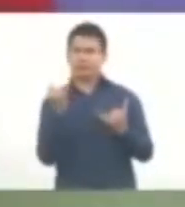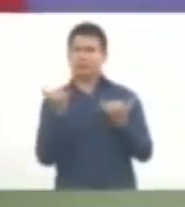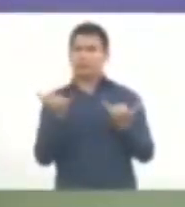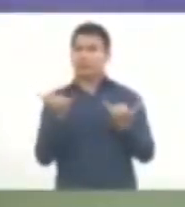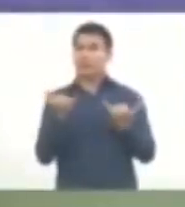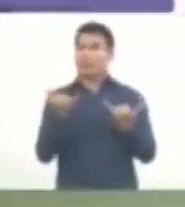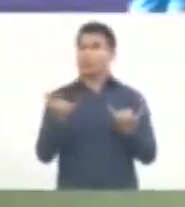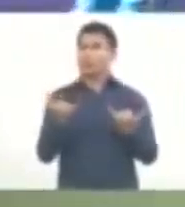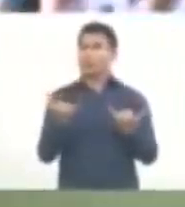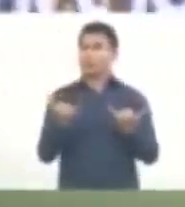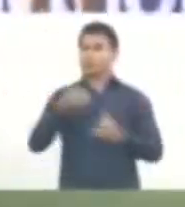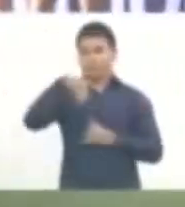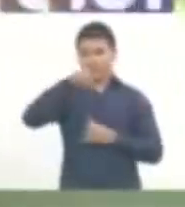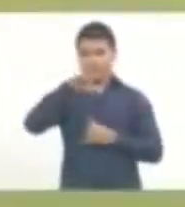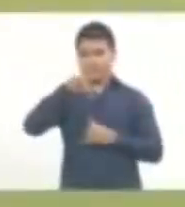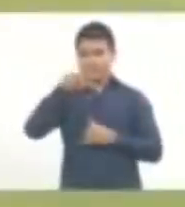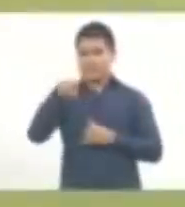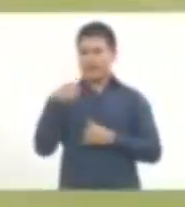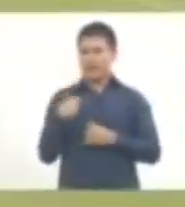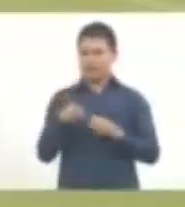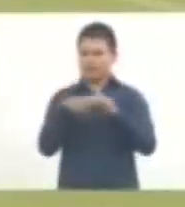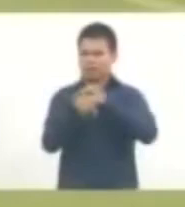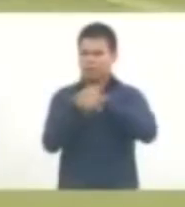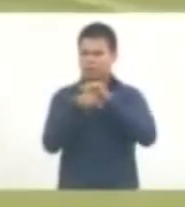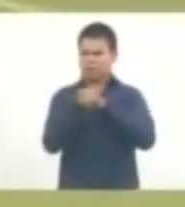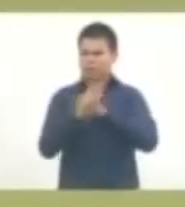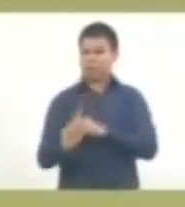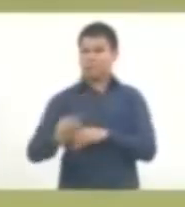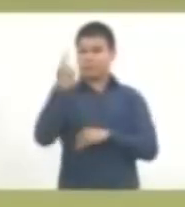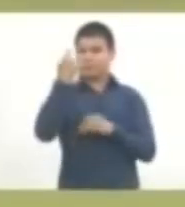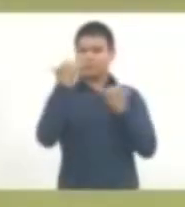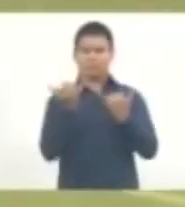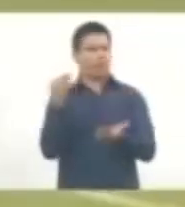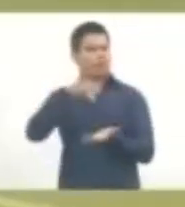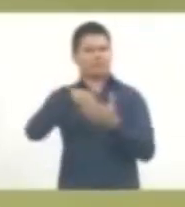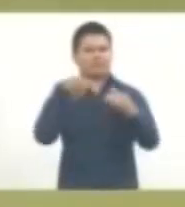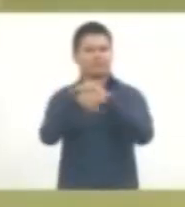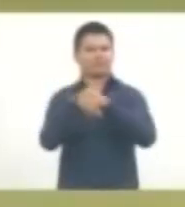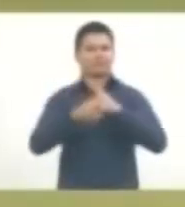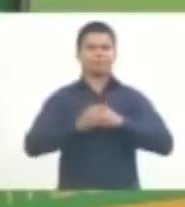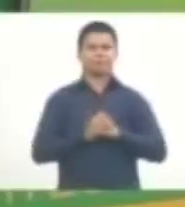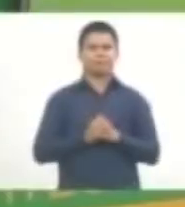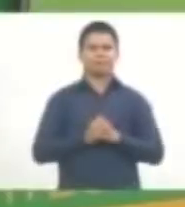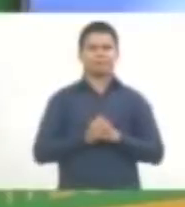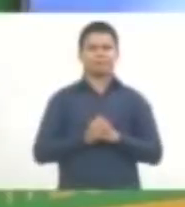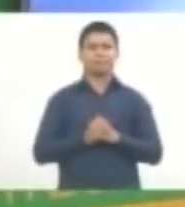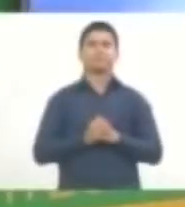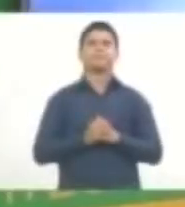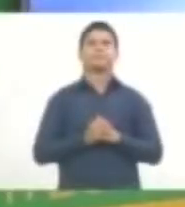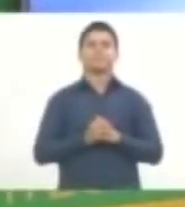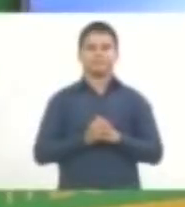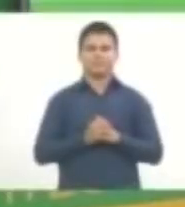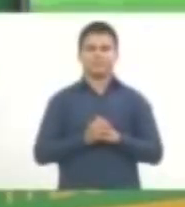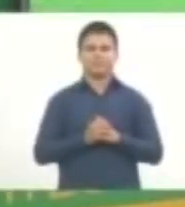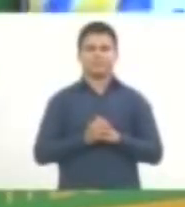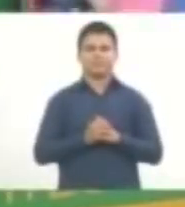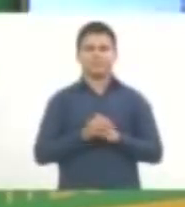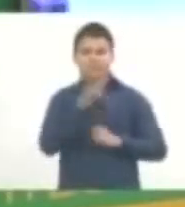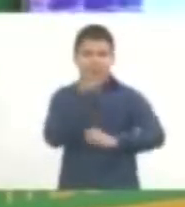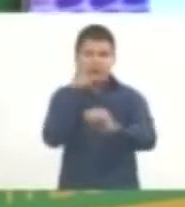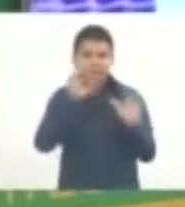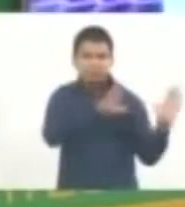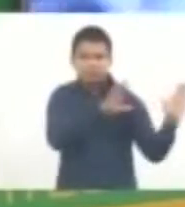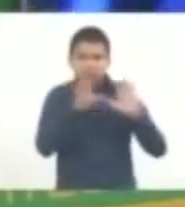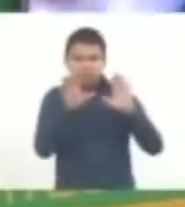del Milan. Ante Bolivia, Bacca espera, como en su primera vez, volver a marcar. Por su parte, el arquero David Ospina, que